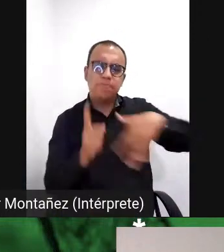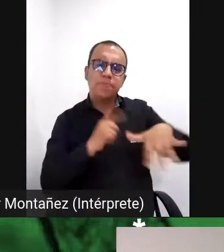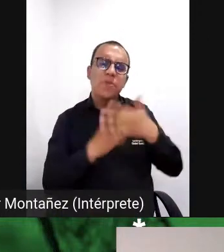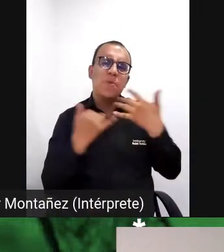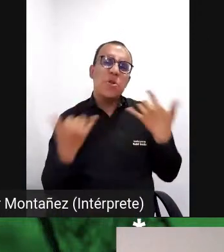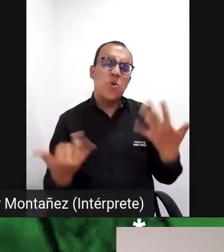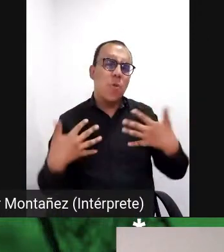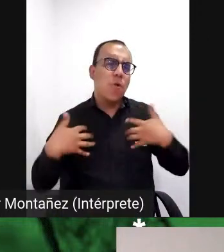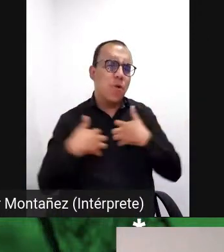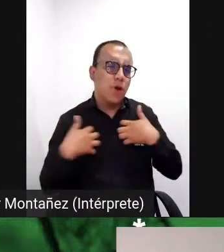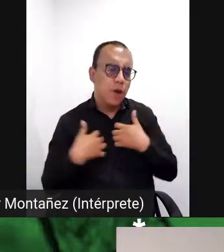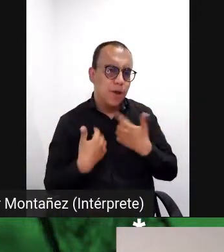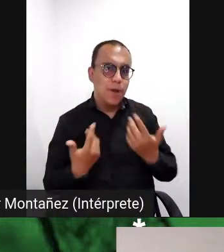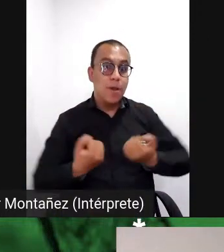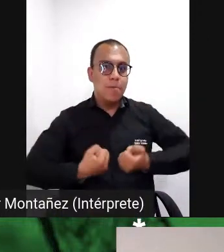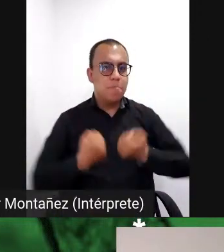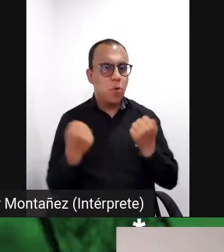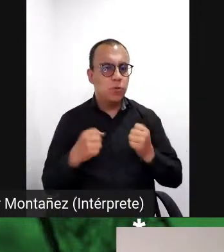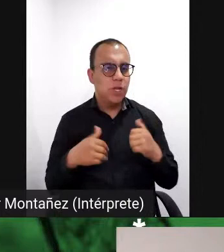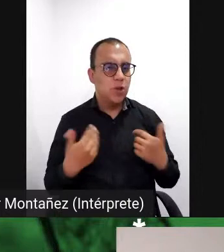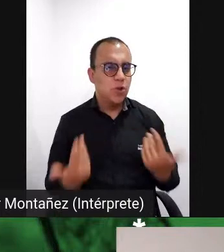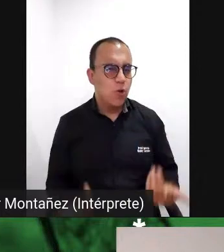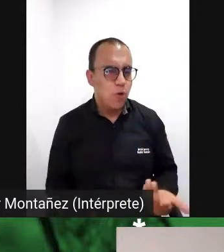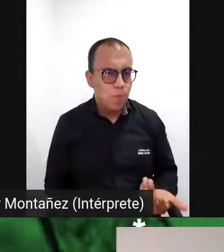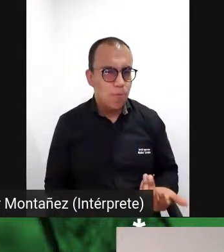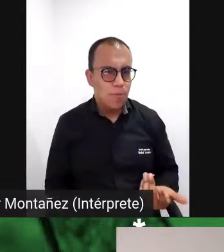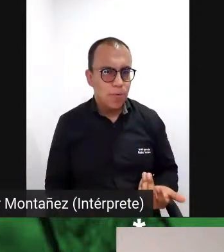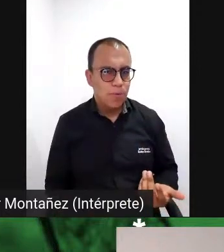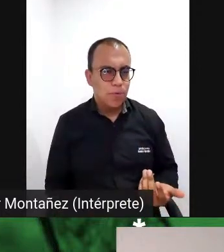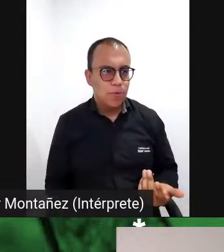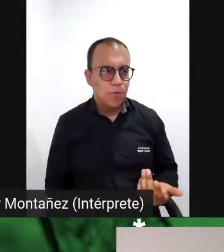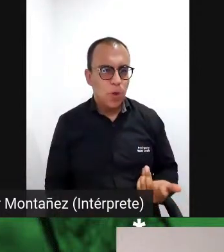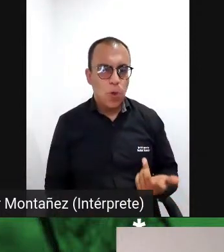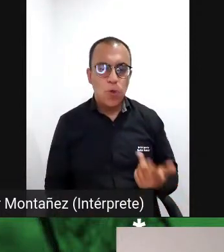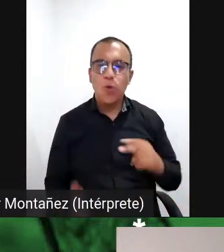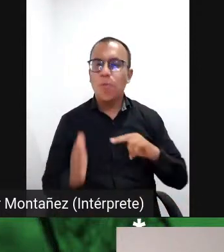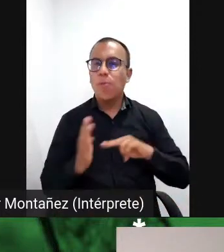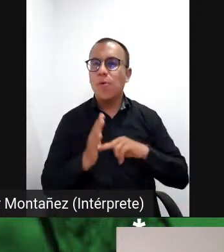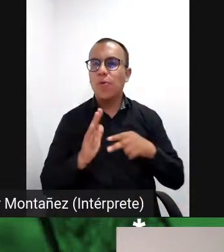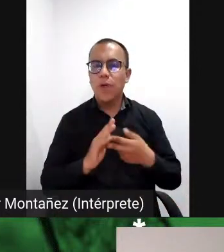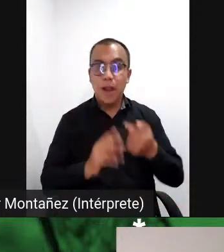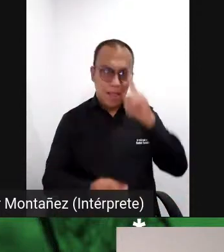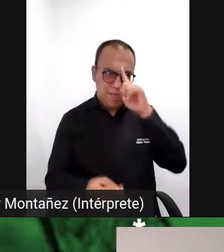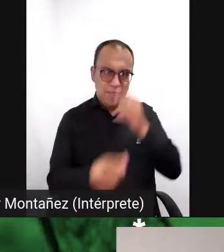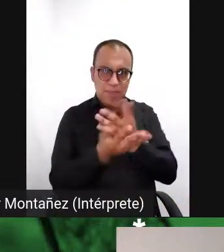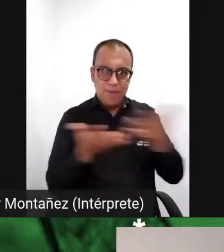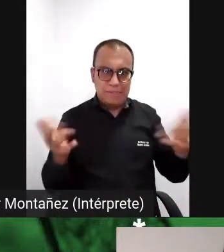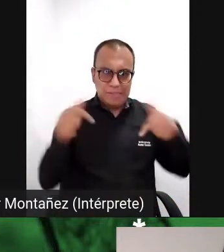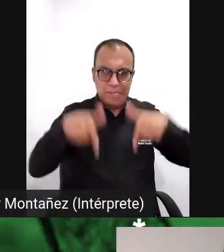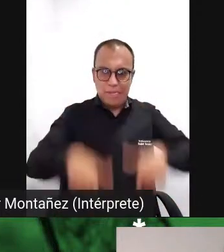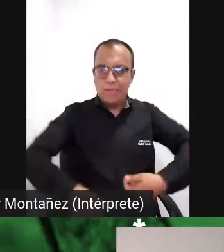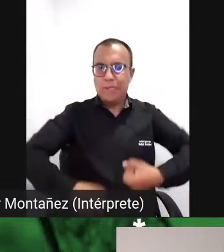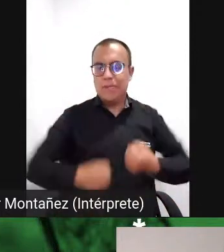silvestre en Bogotá? ¿Cómo se define la biodiversidad de esta ciudad?